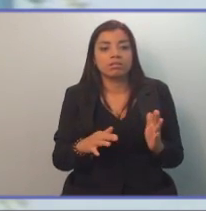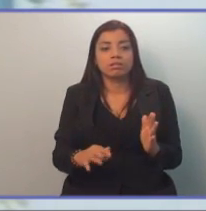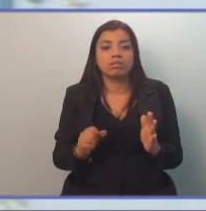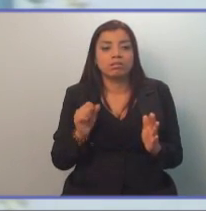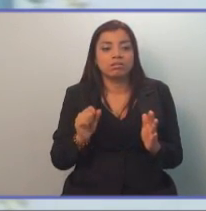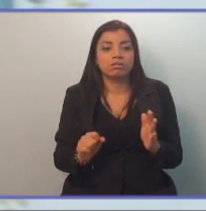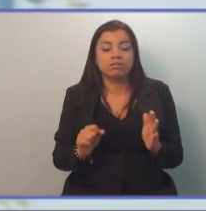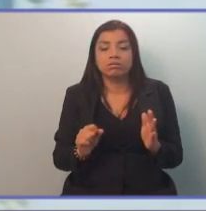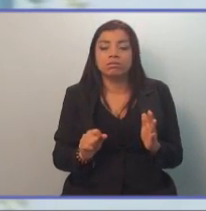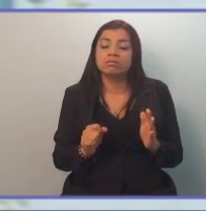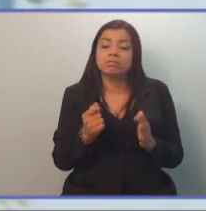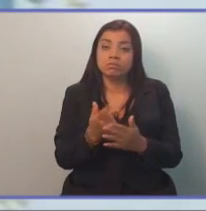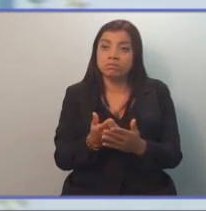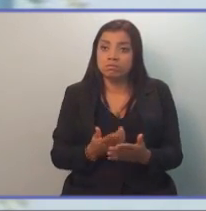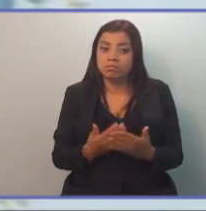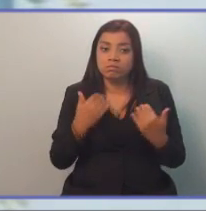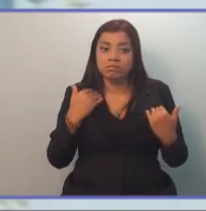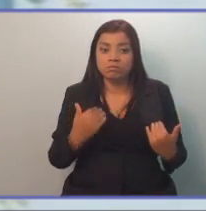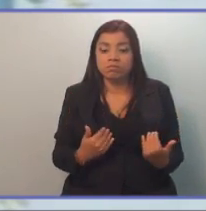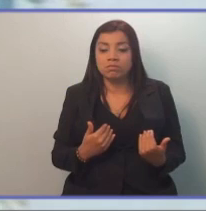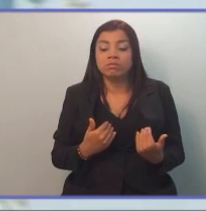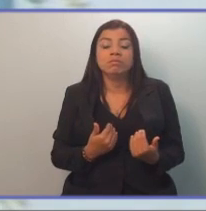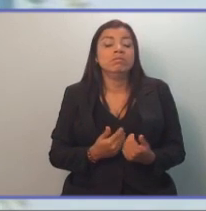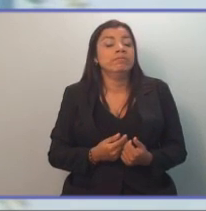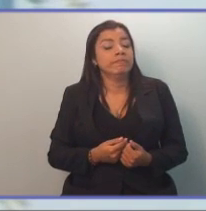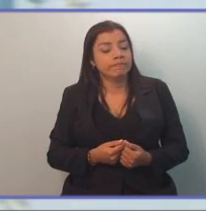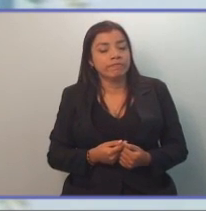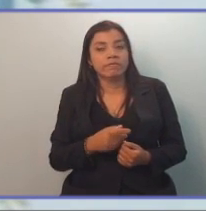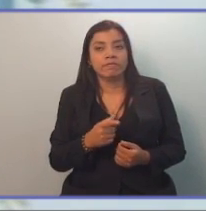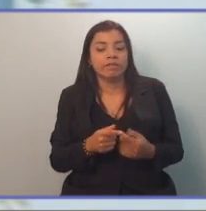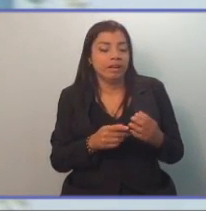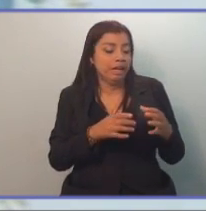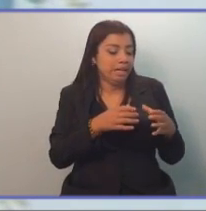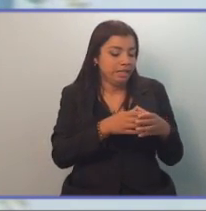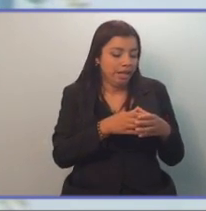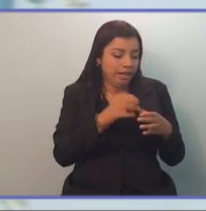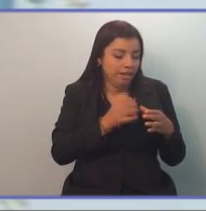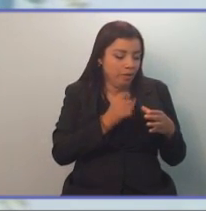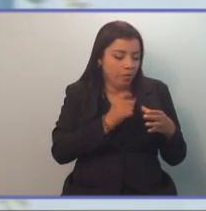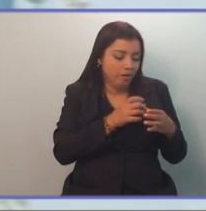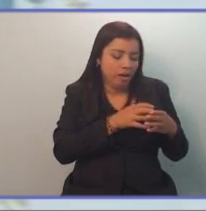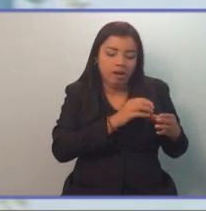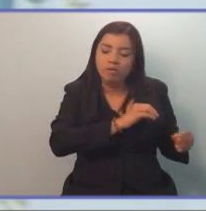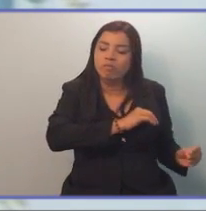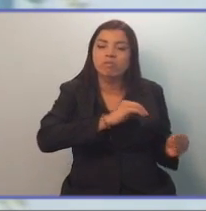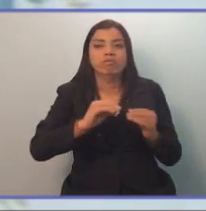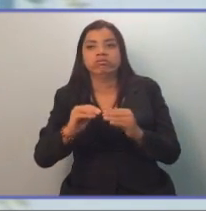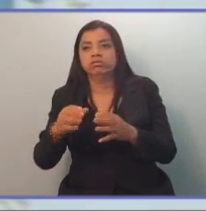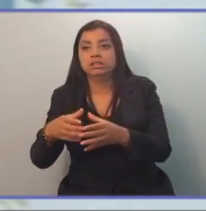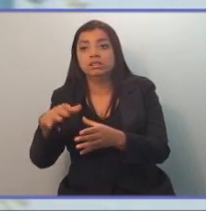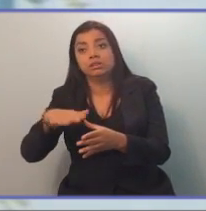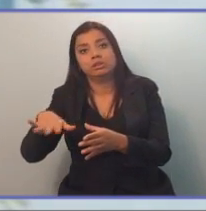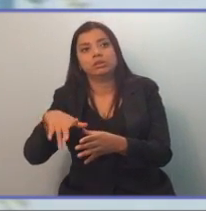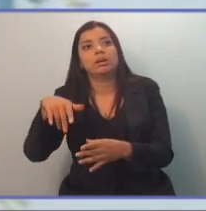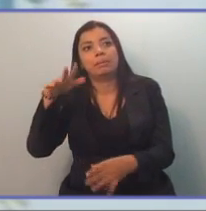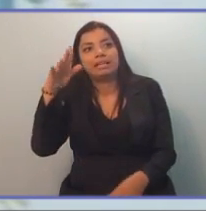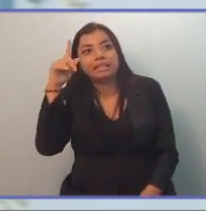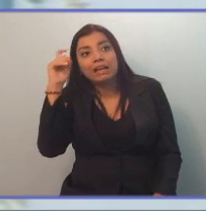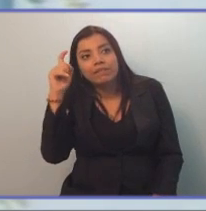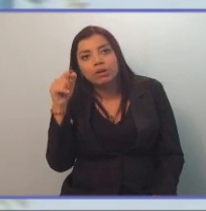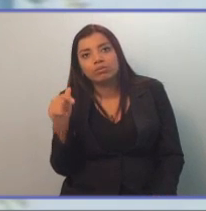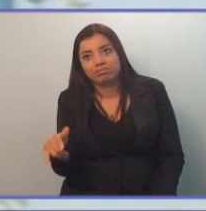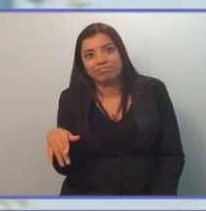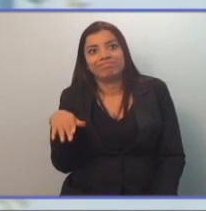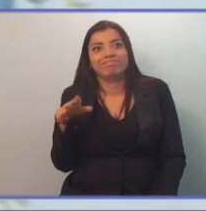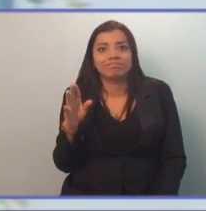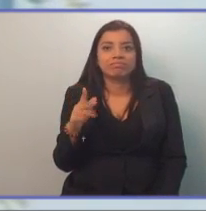el respeto a los derechos laborales, trasladarse de judiciales a aquellos lugares donde hay sobrecarga de trabajo. Se ha